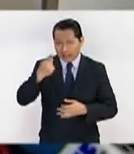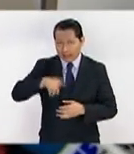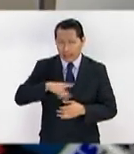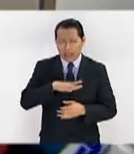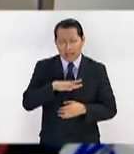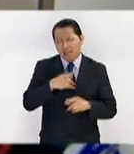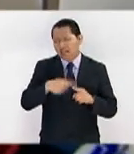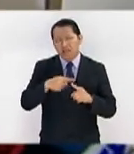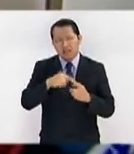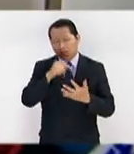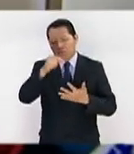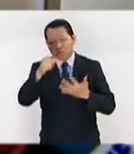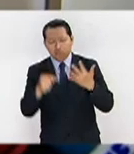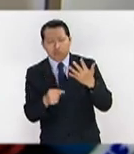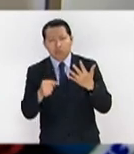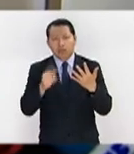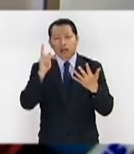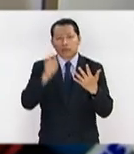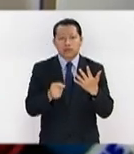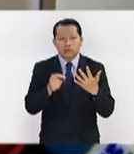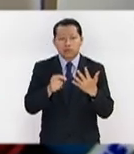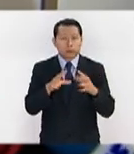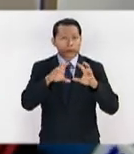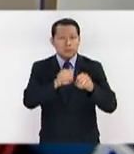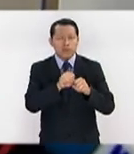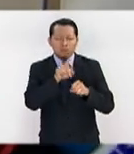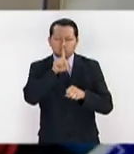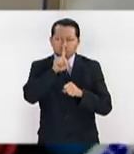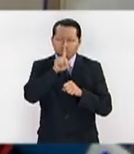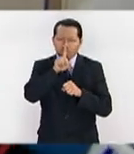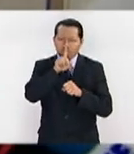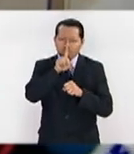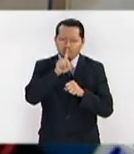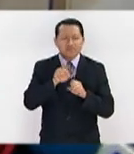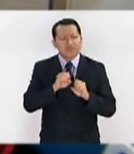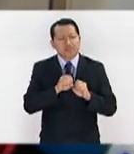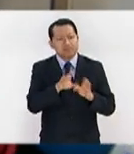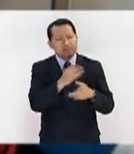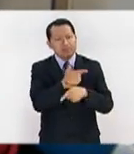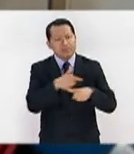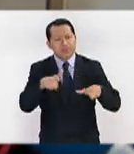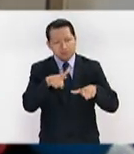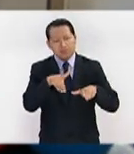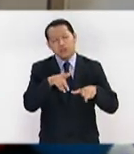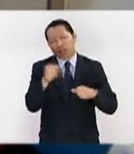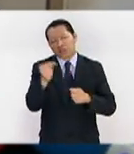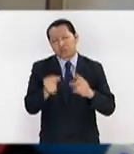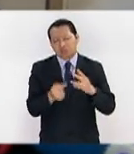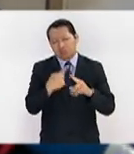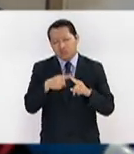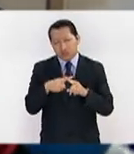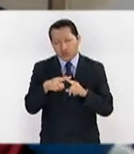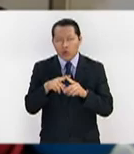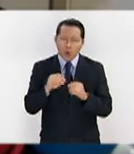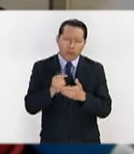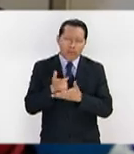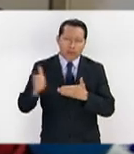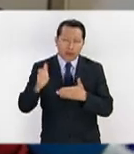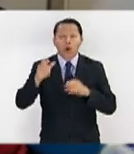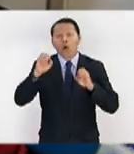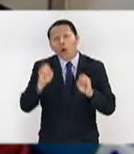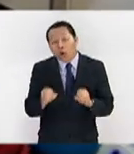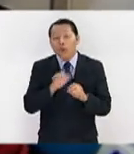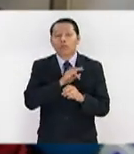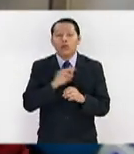varias posibilidades. Podría no ejecutar la orden de arresto, dejarlos en libertad bajo ciertas condiciones o bajo fianza, o